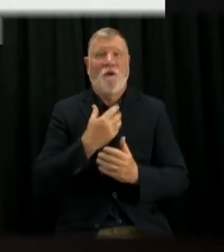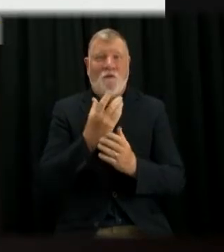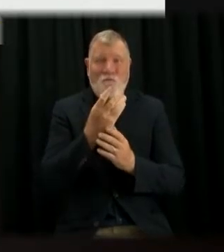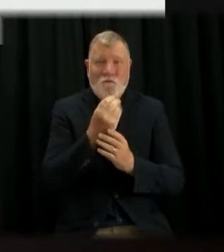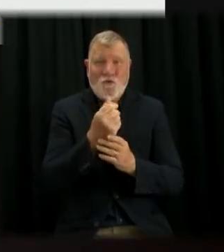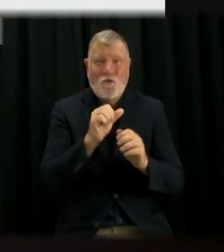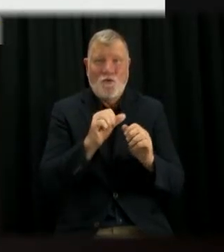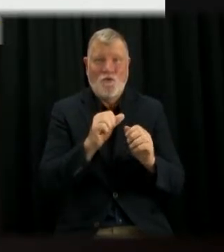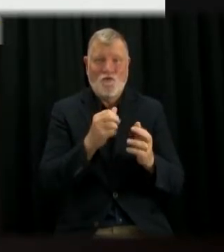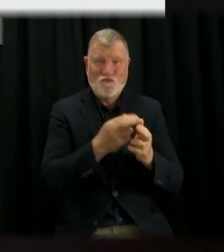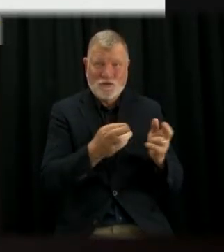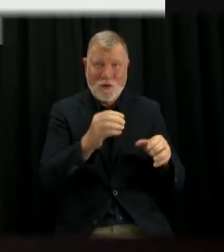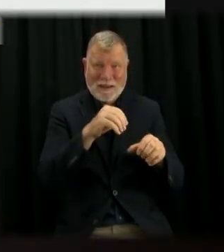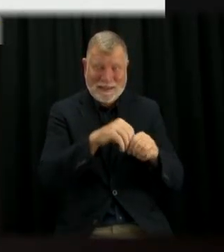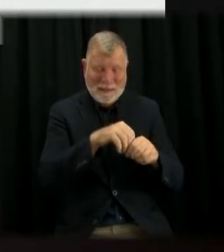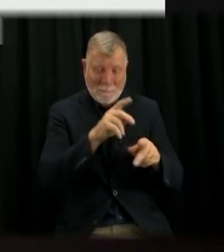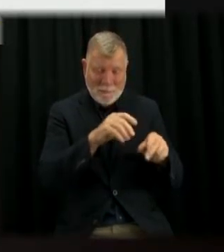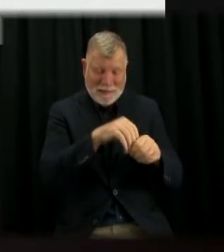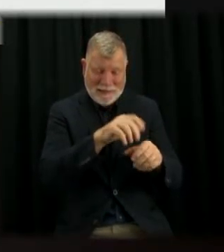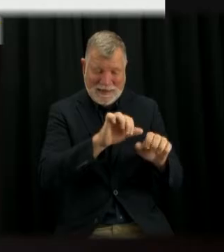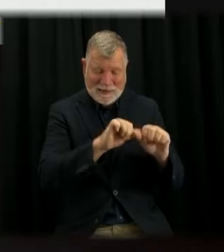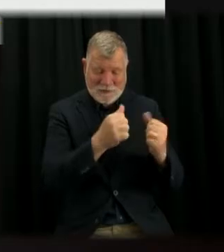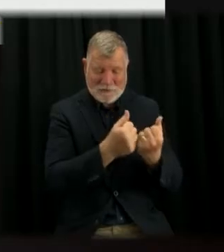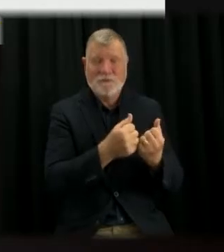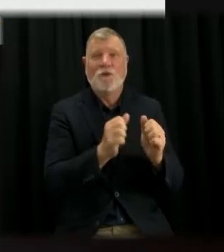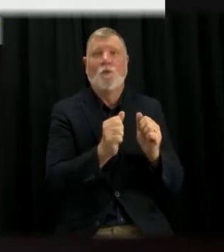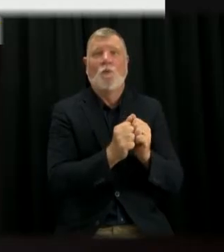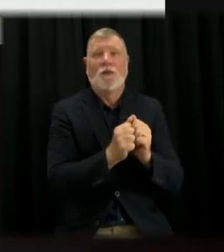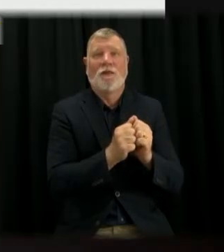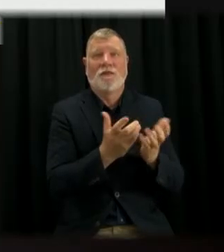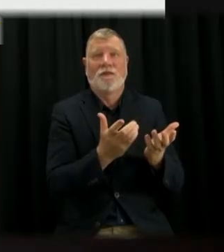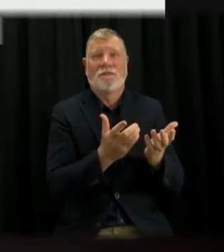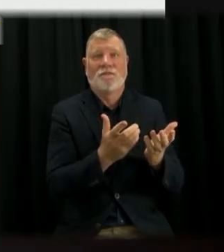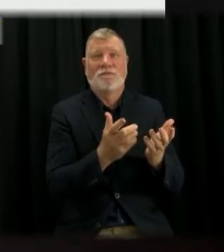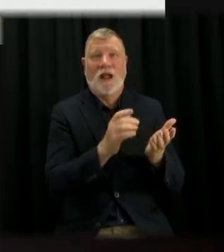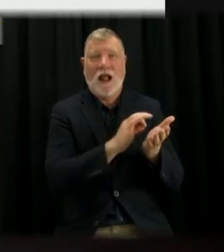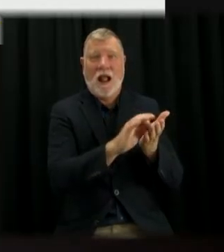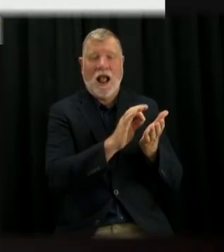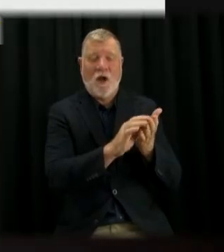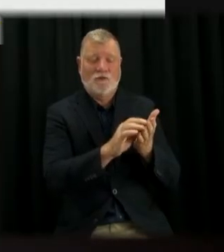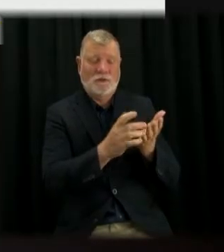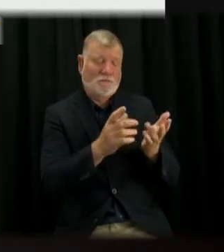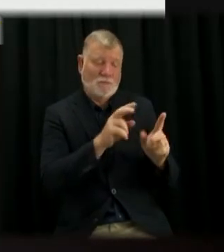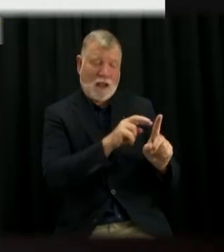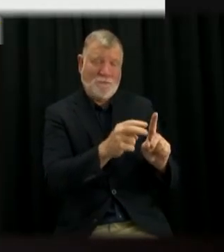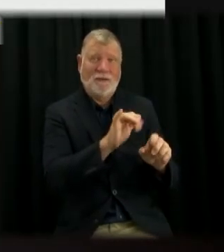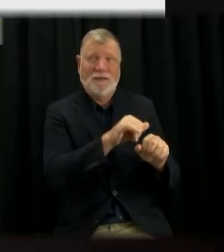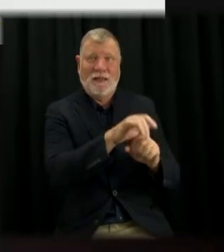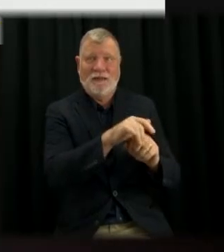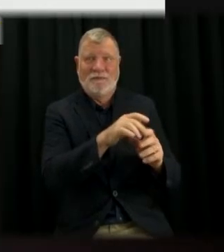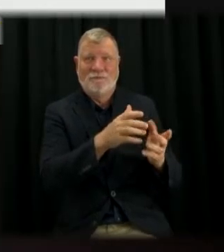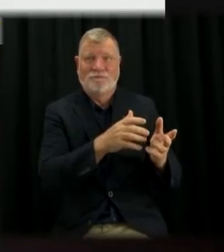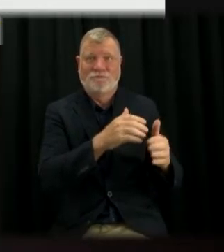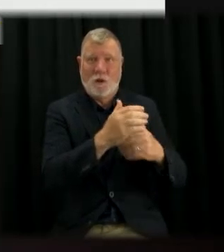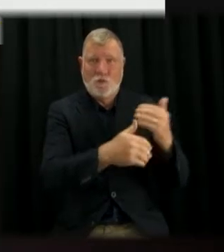Tenemos pocos recursos en las agencias que no están solamente manejando los aspectos de contabilidad en